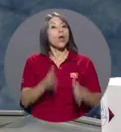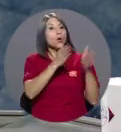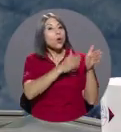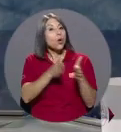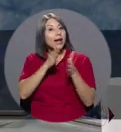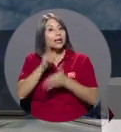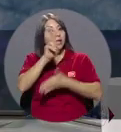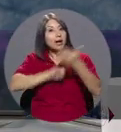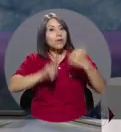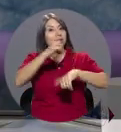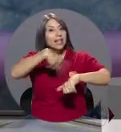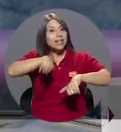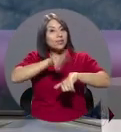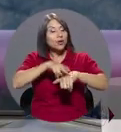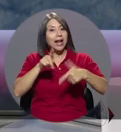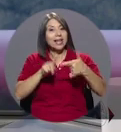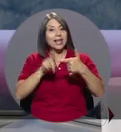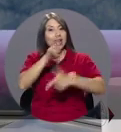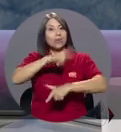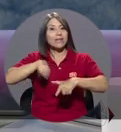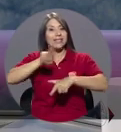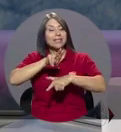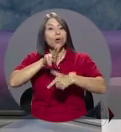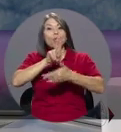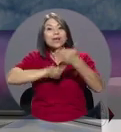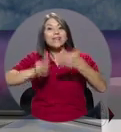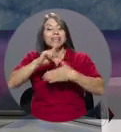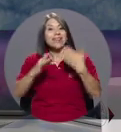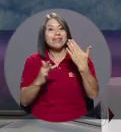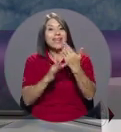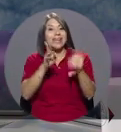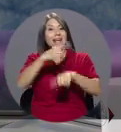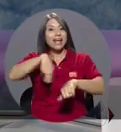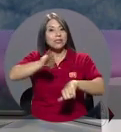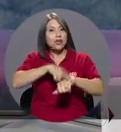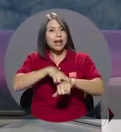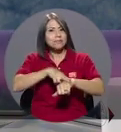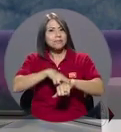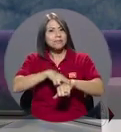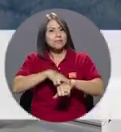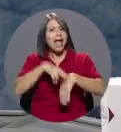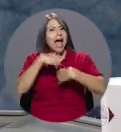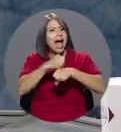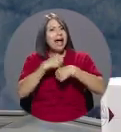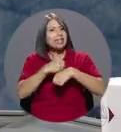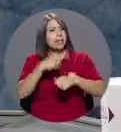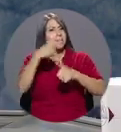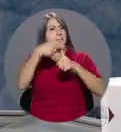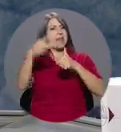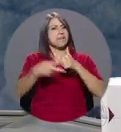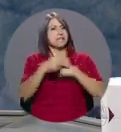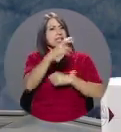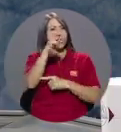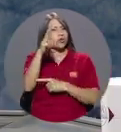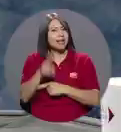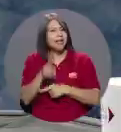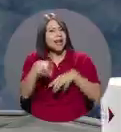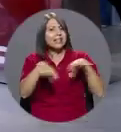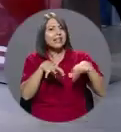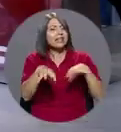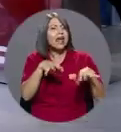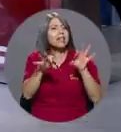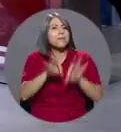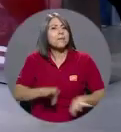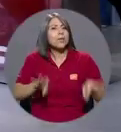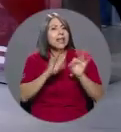Lo organizan la Universidad Nacional y la Universidad Técnica Nacional. ¿Por qué es tan importante la realización por primera vez en Costa Rica de esta